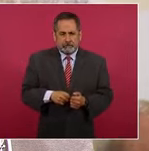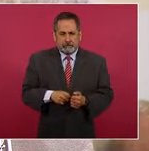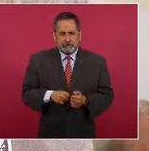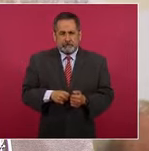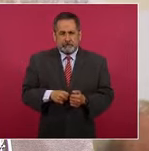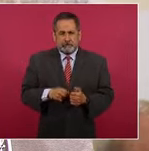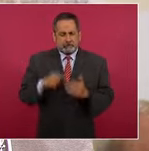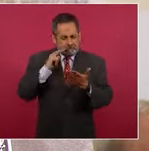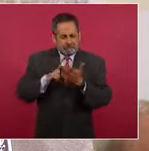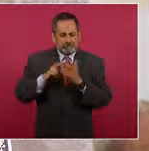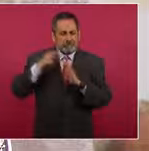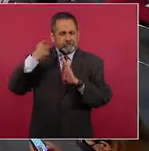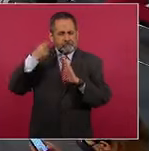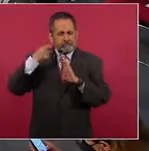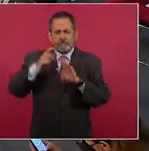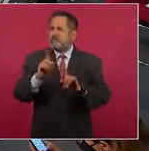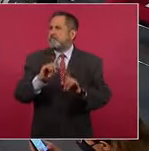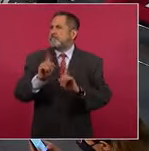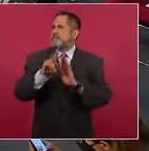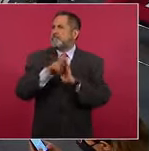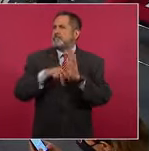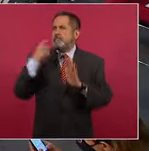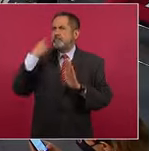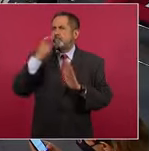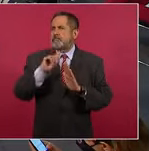un video, no un video,